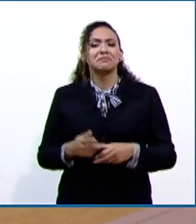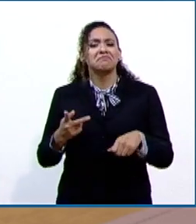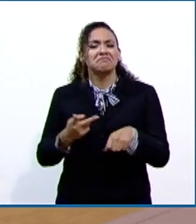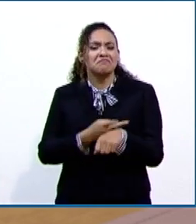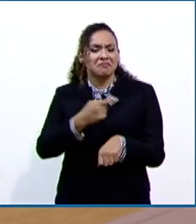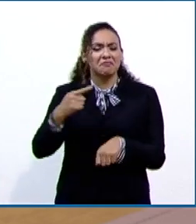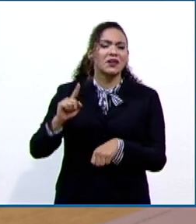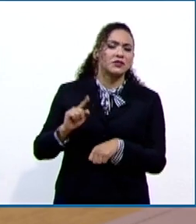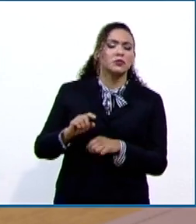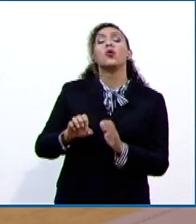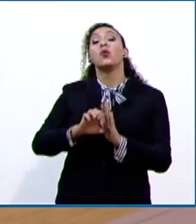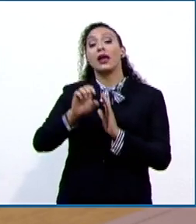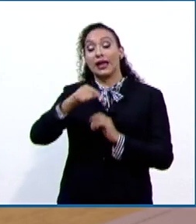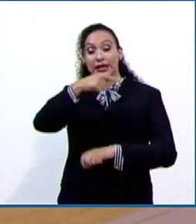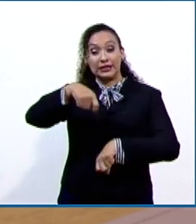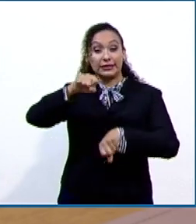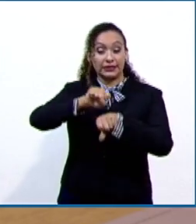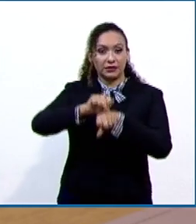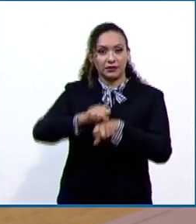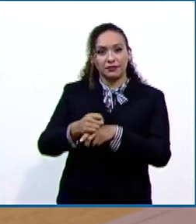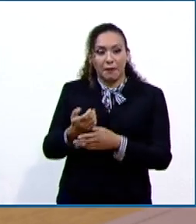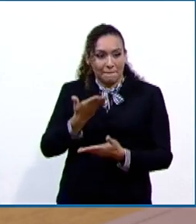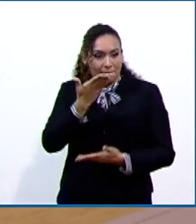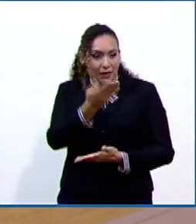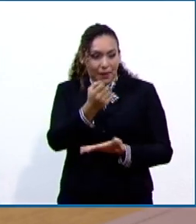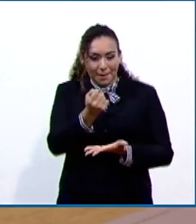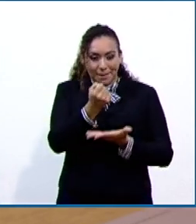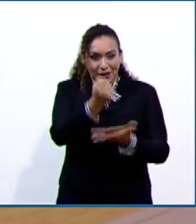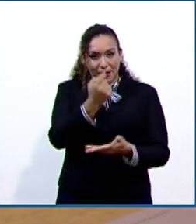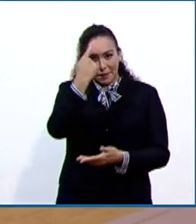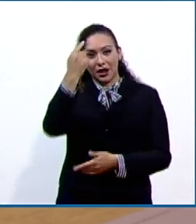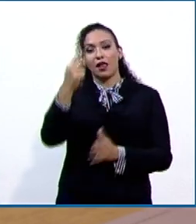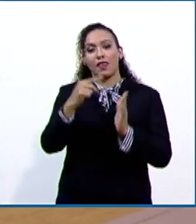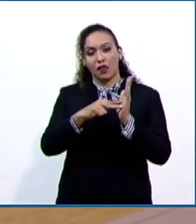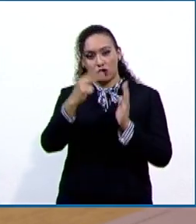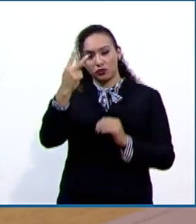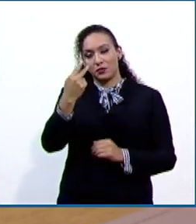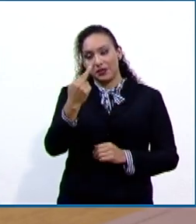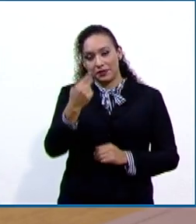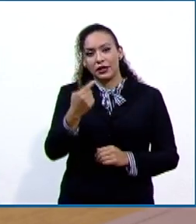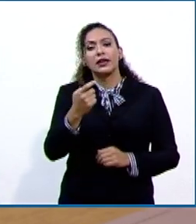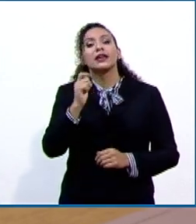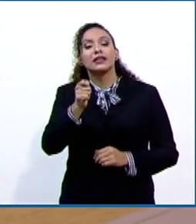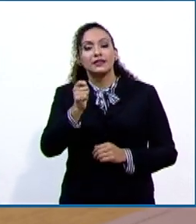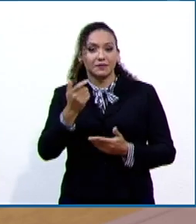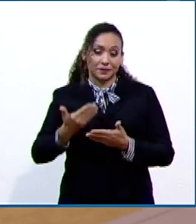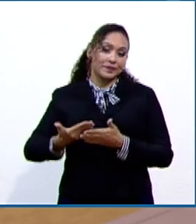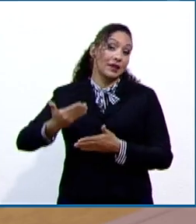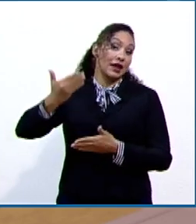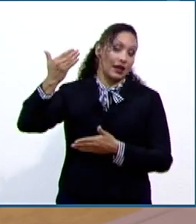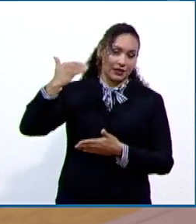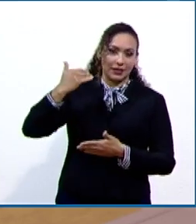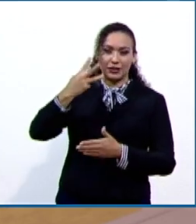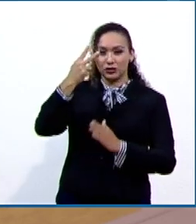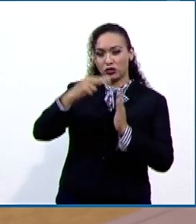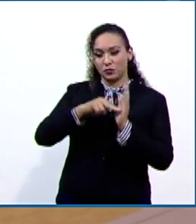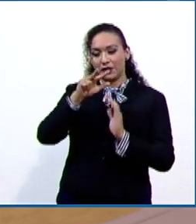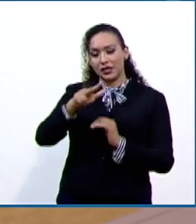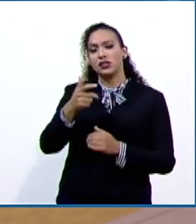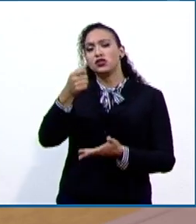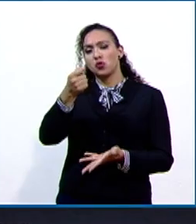presupuesto que solicitó para 2025, el cual es 23% menor al que ejerció en